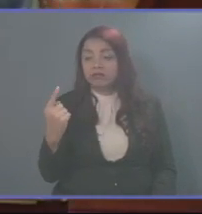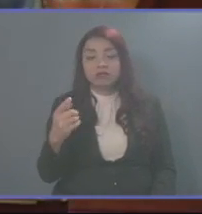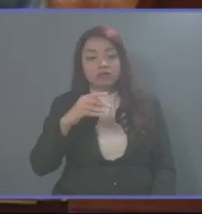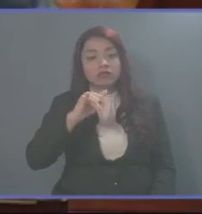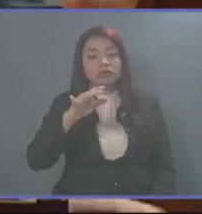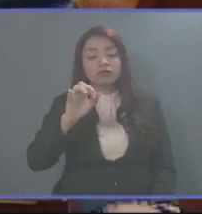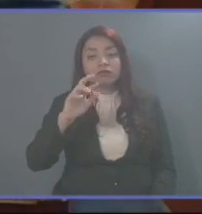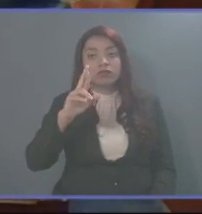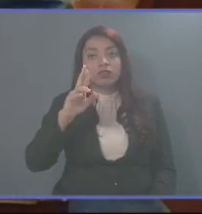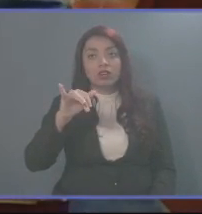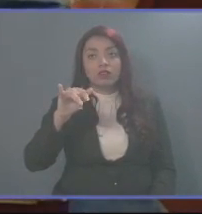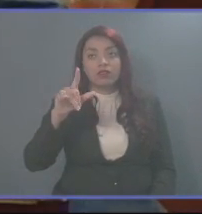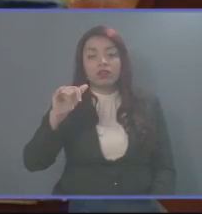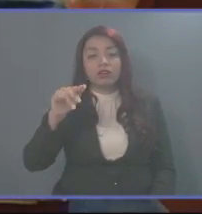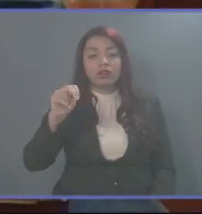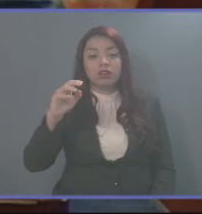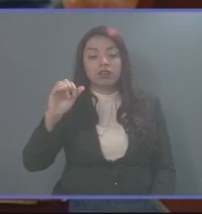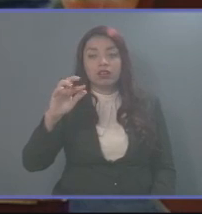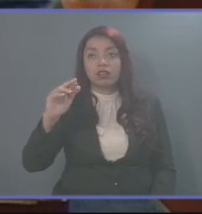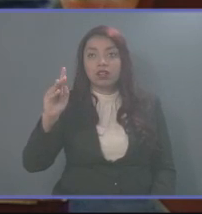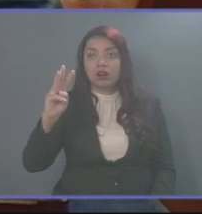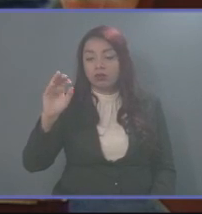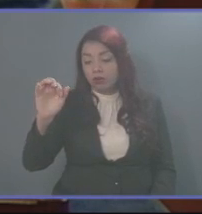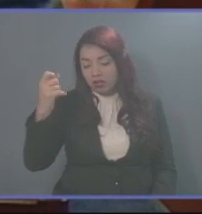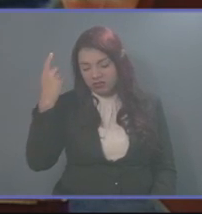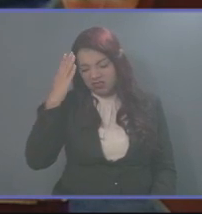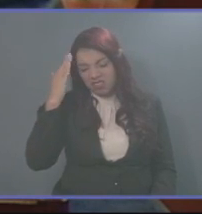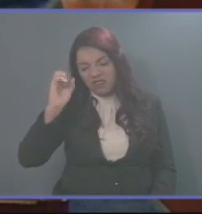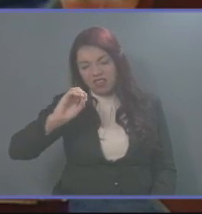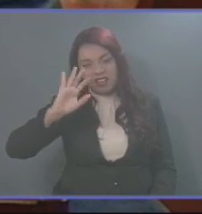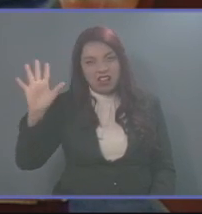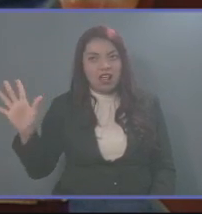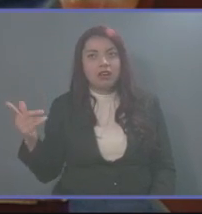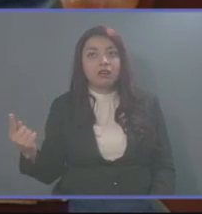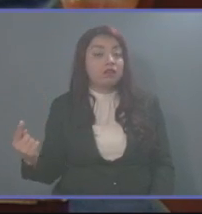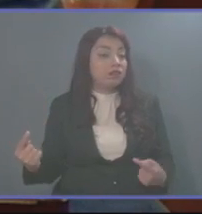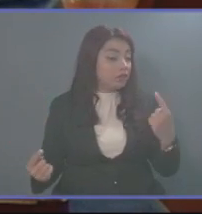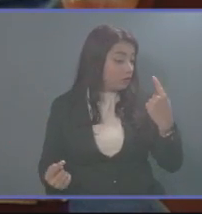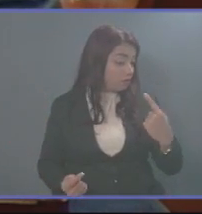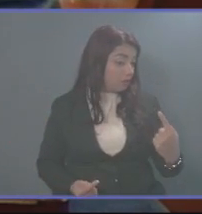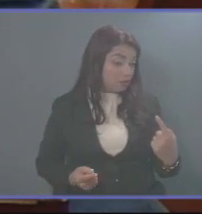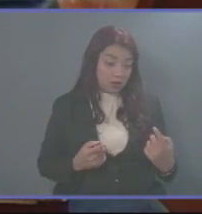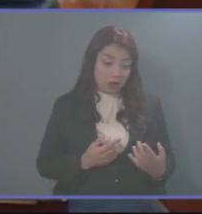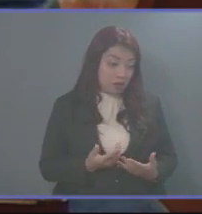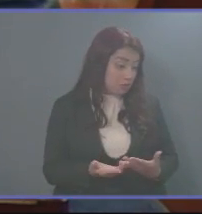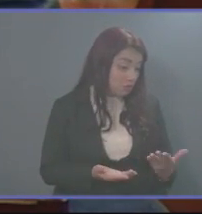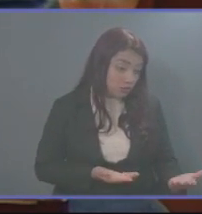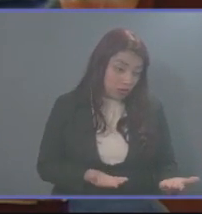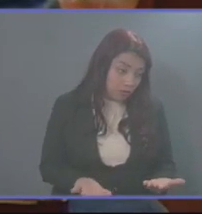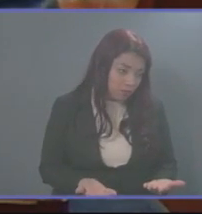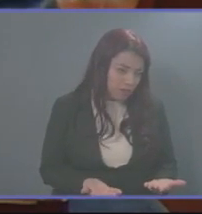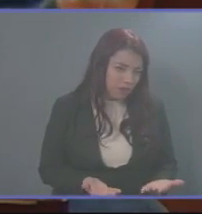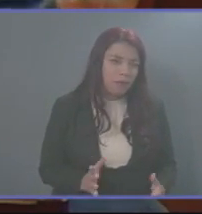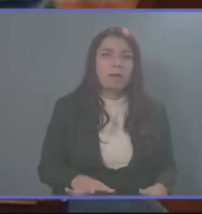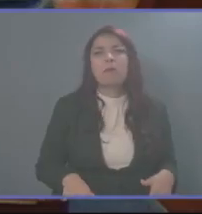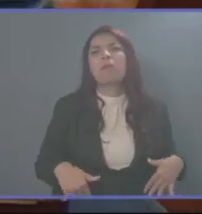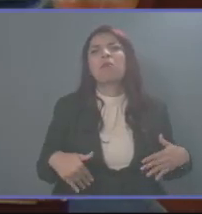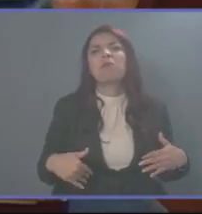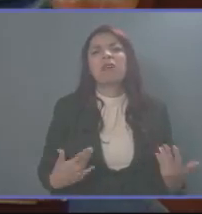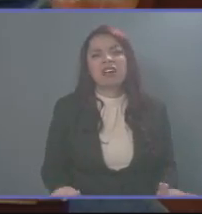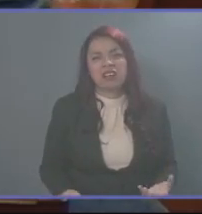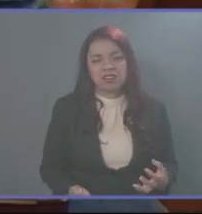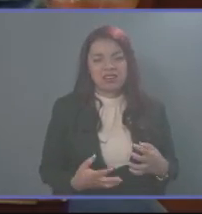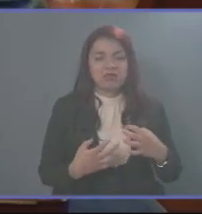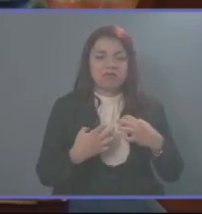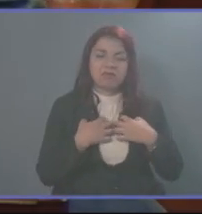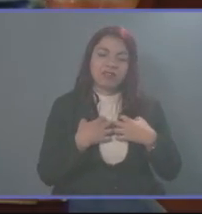Lynn Cardwell lo tiene claro. El que no vive para servir, no sirve para